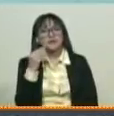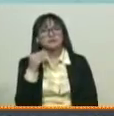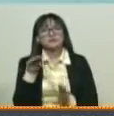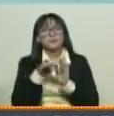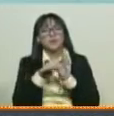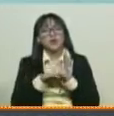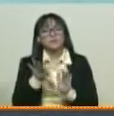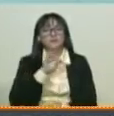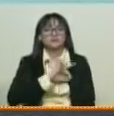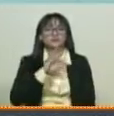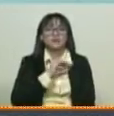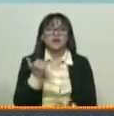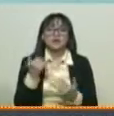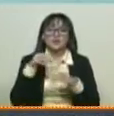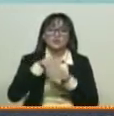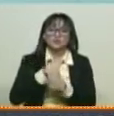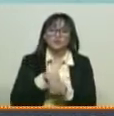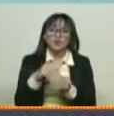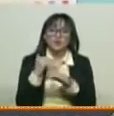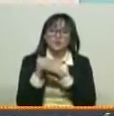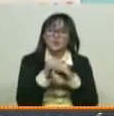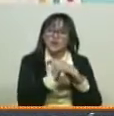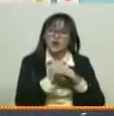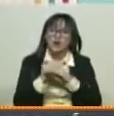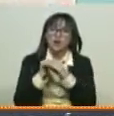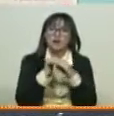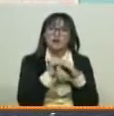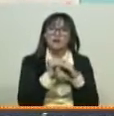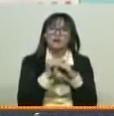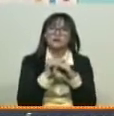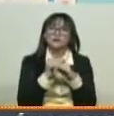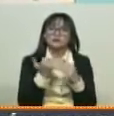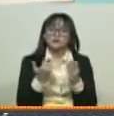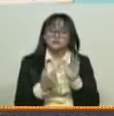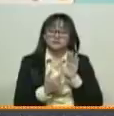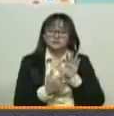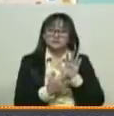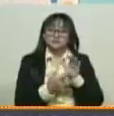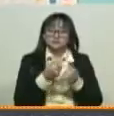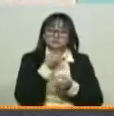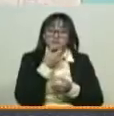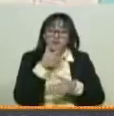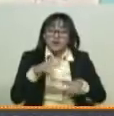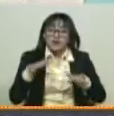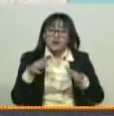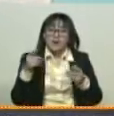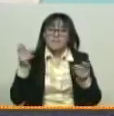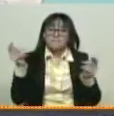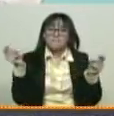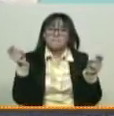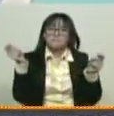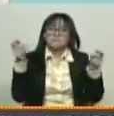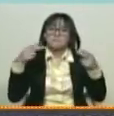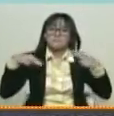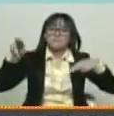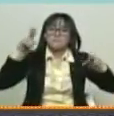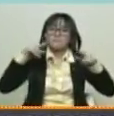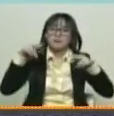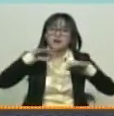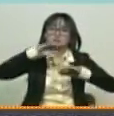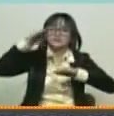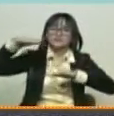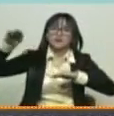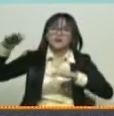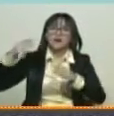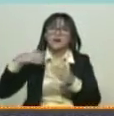programas sociales de inclusión, de igualdad. Vamos también a mostrar las bellezas y los paisajes que tiene nuestra patria